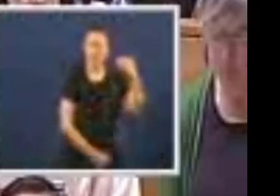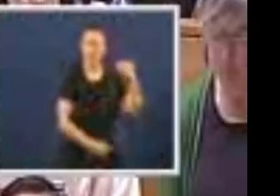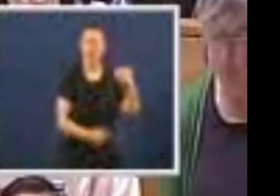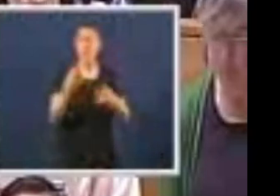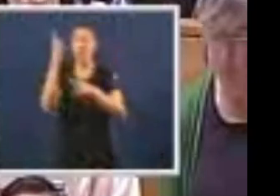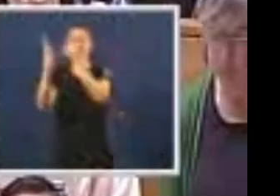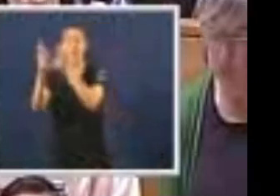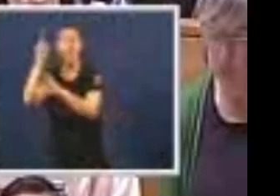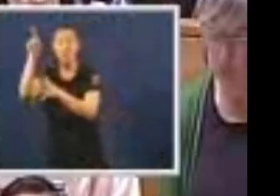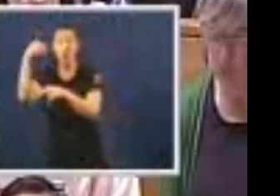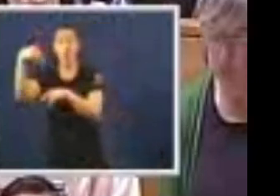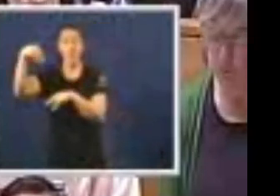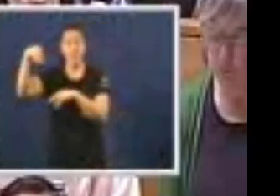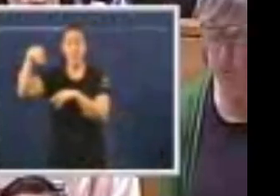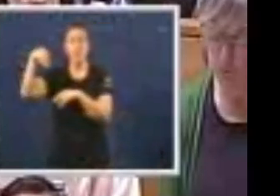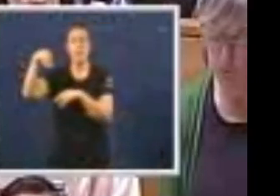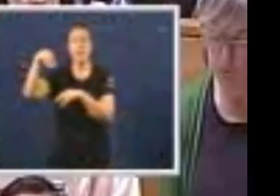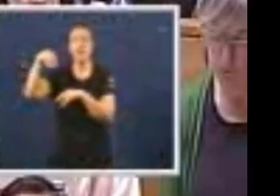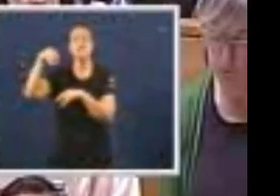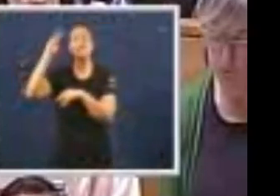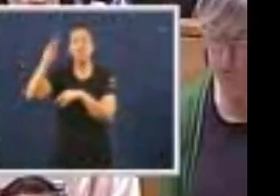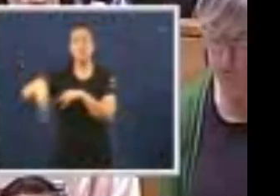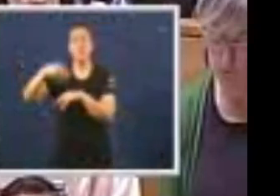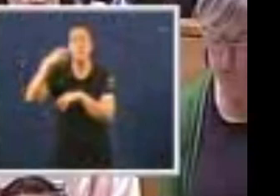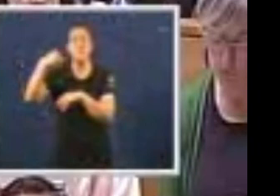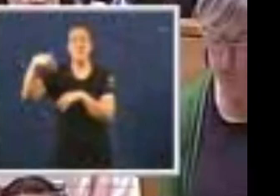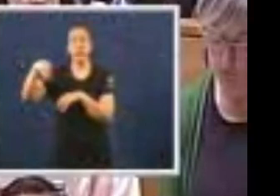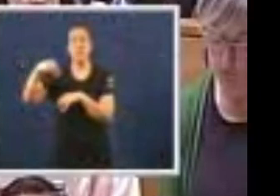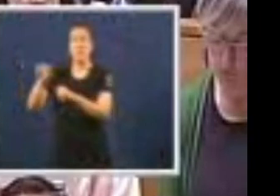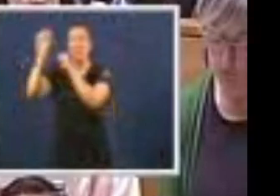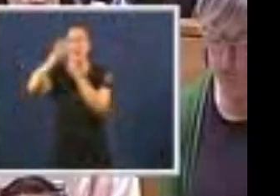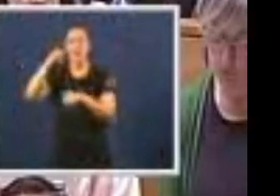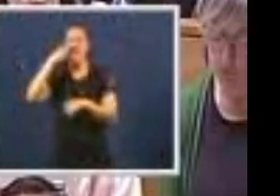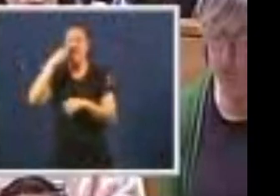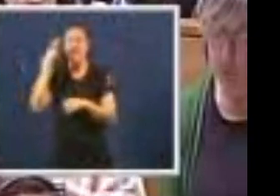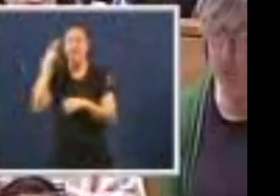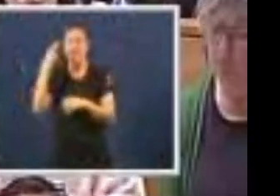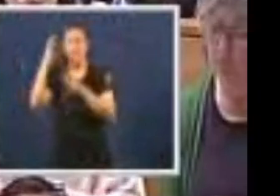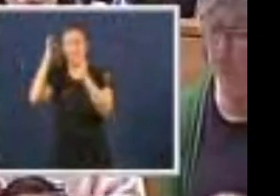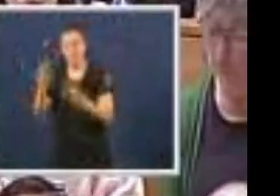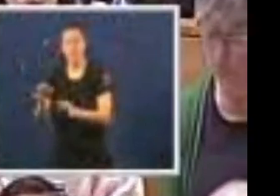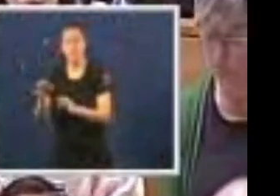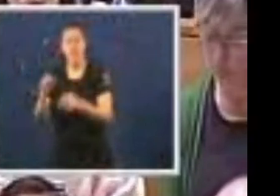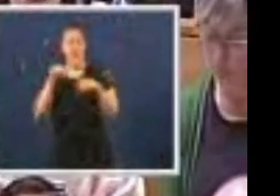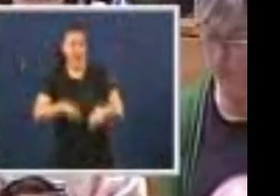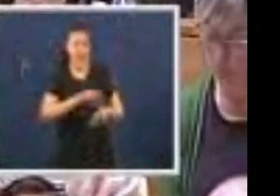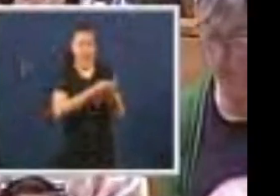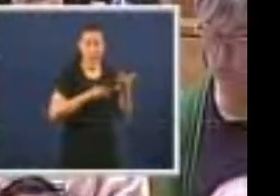teñen un presidente que exerce como presidente dunha nación e defende os seus intereses. E en Galiza o que temos é